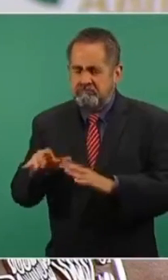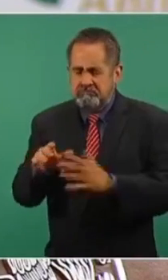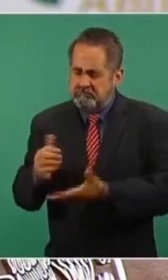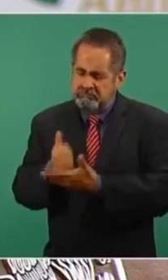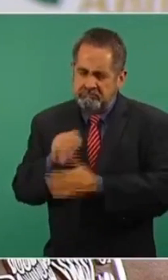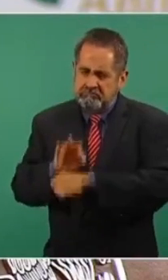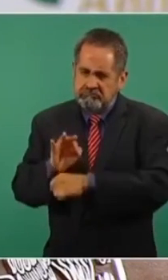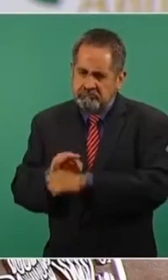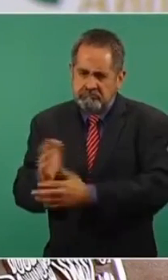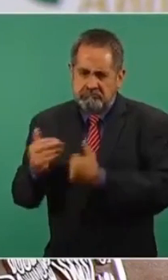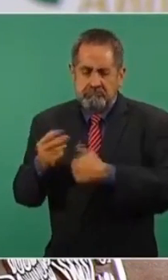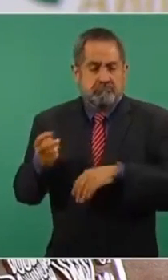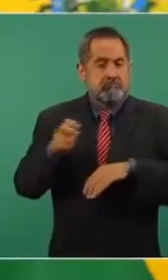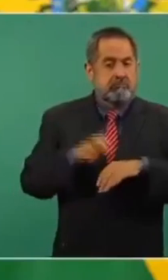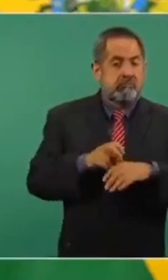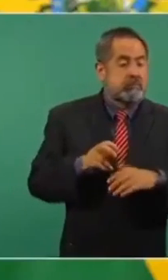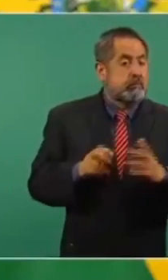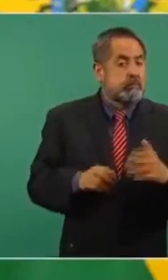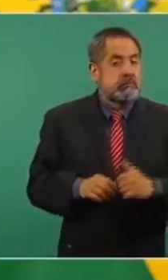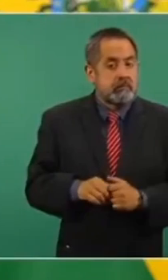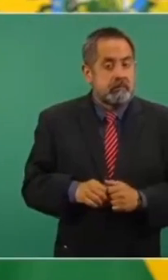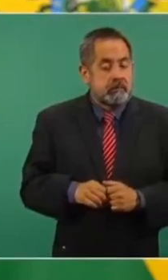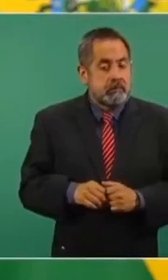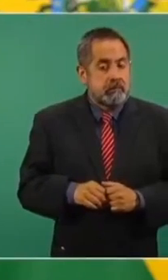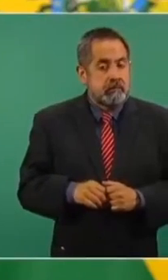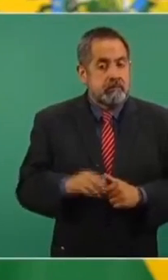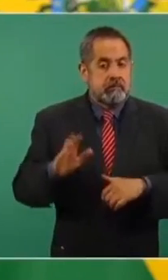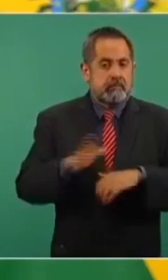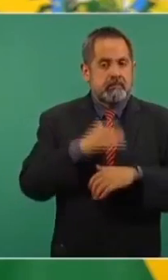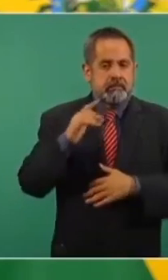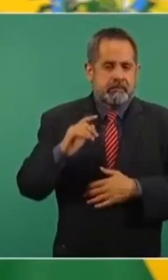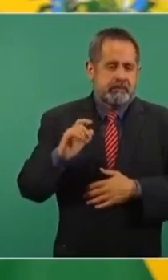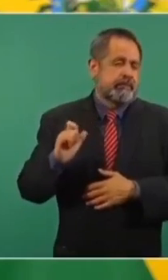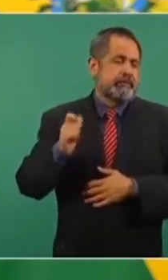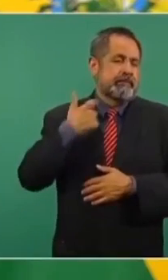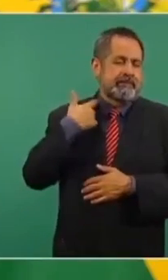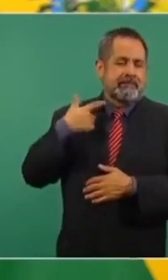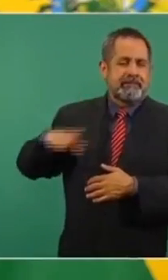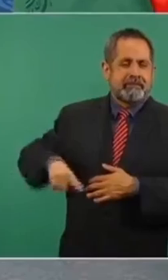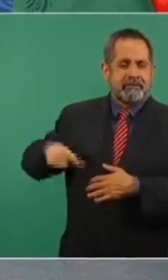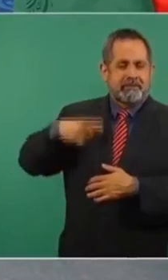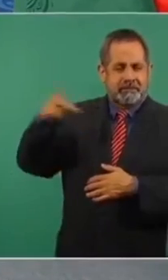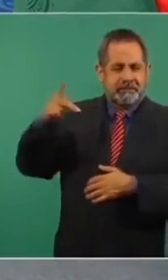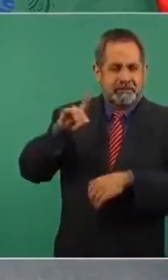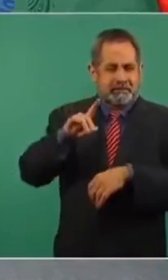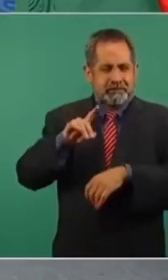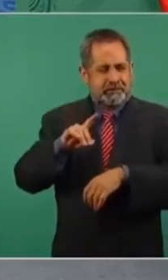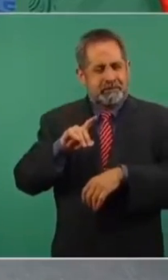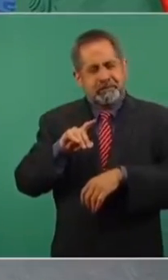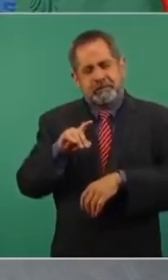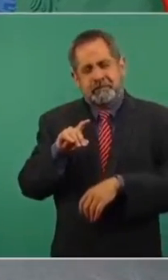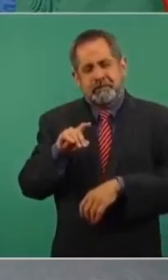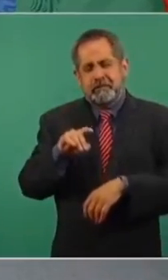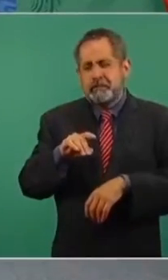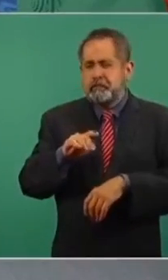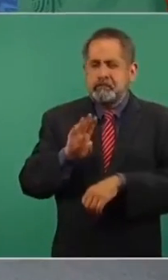porque no se portaron tan bien algunos gobiernos